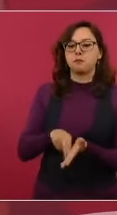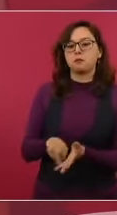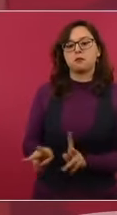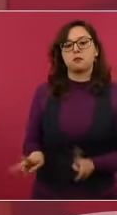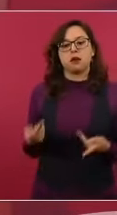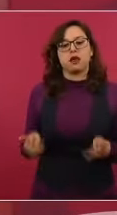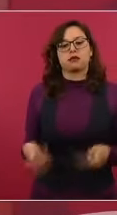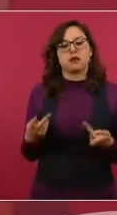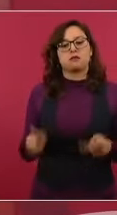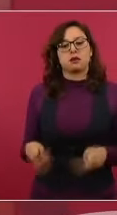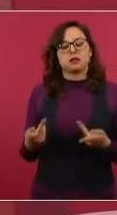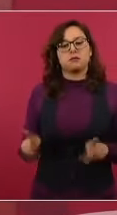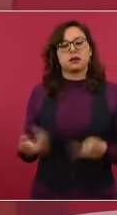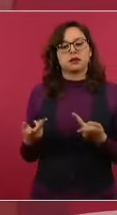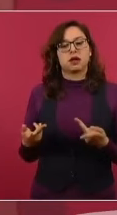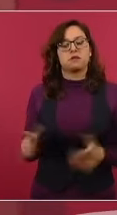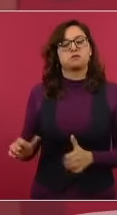con